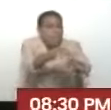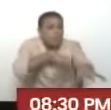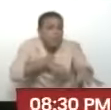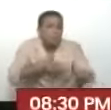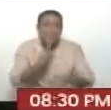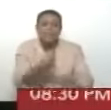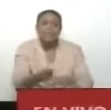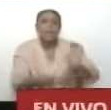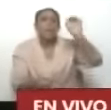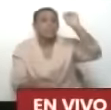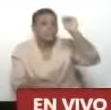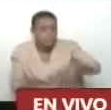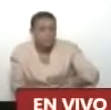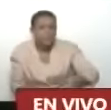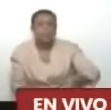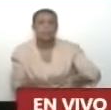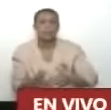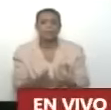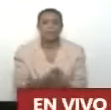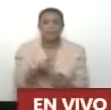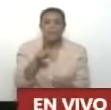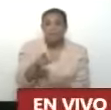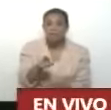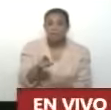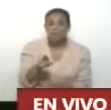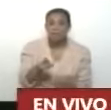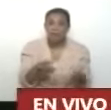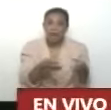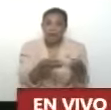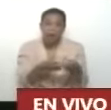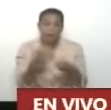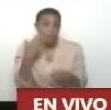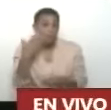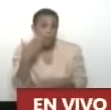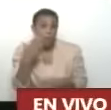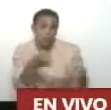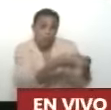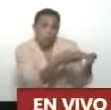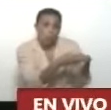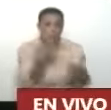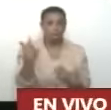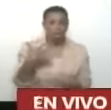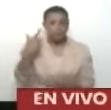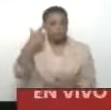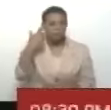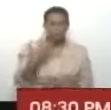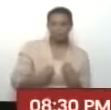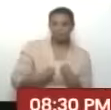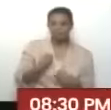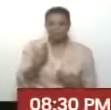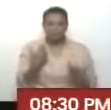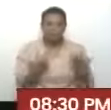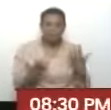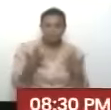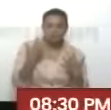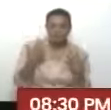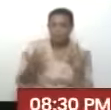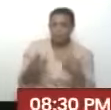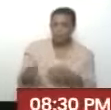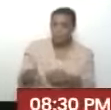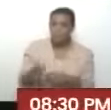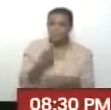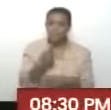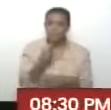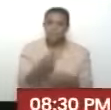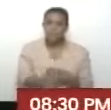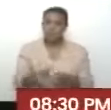de Venezuela mandándonos un mensaje muy claro. Y esa es la última conseja que han puesto. Ya están desesperados como están, se les ocurre decir que entonces